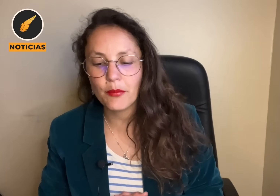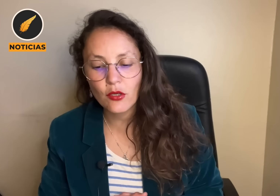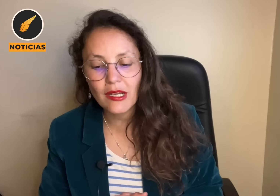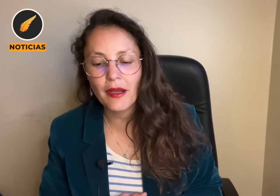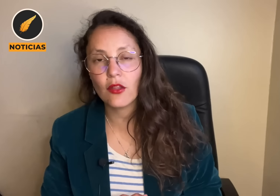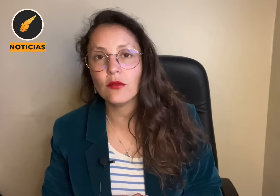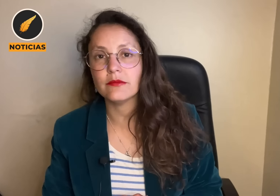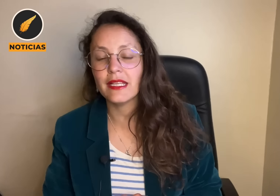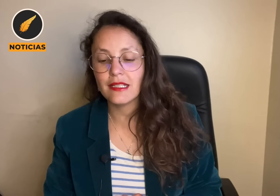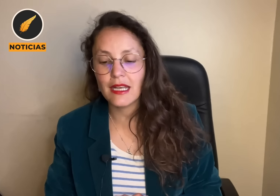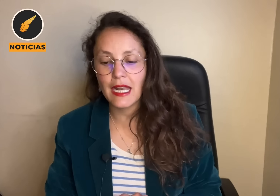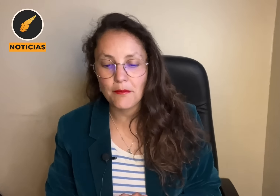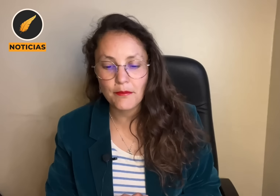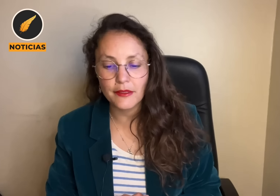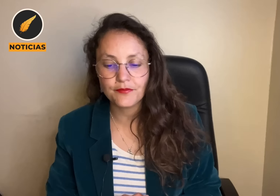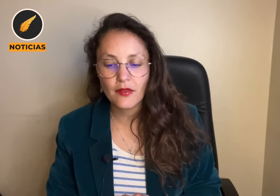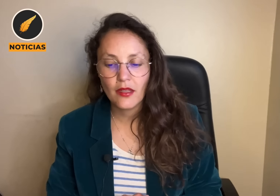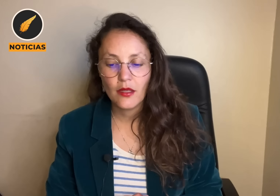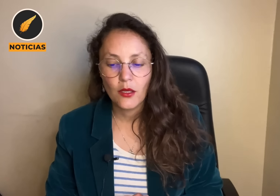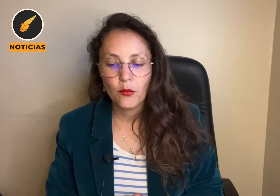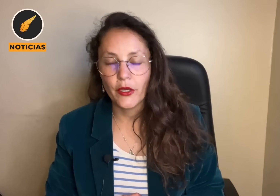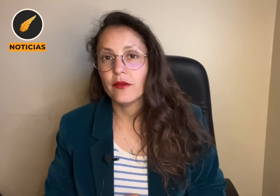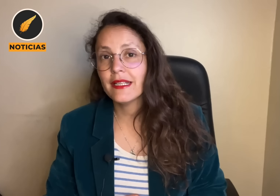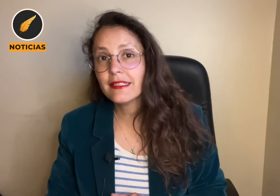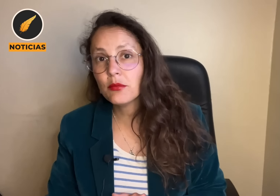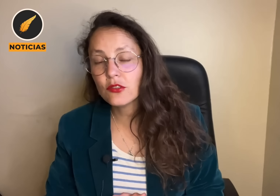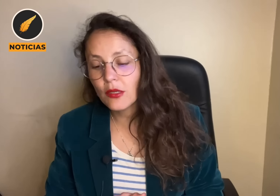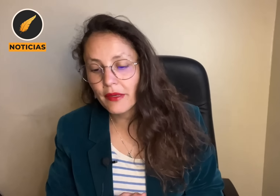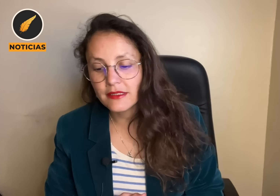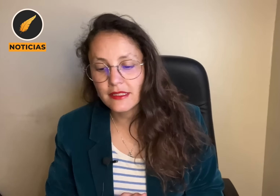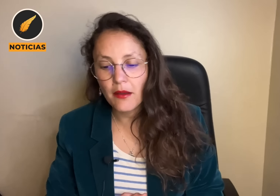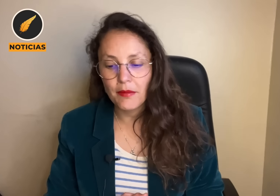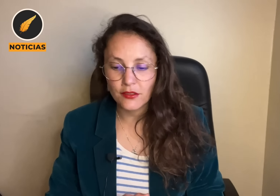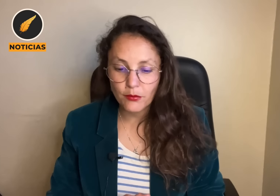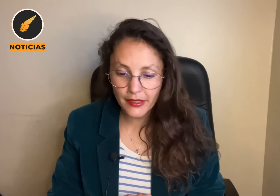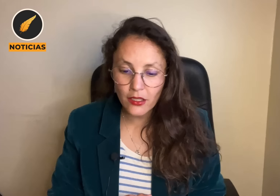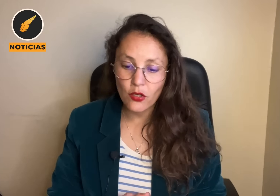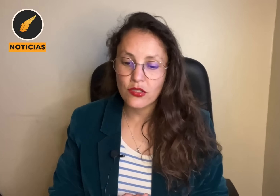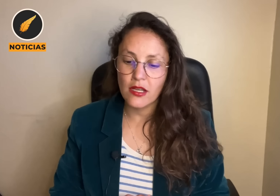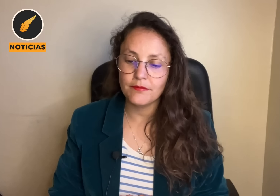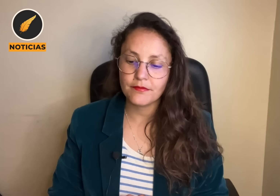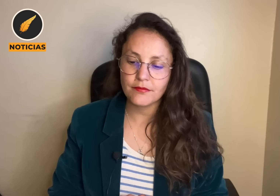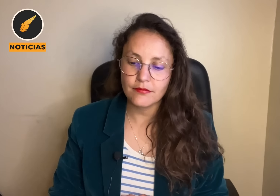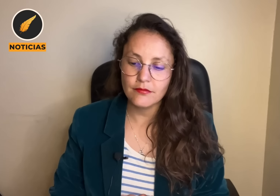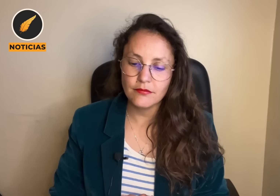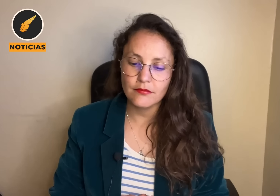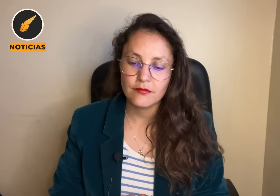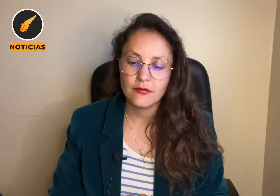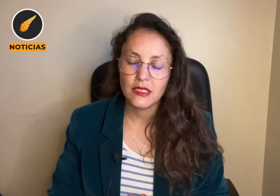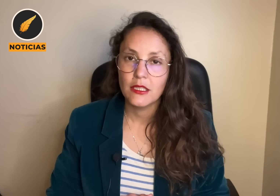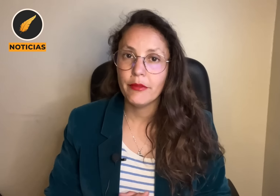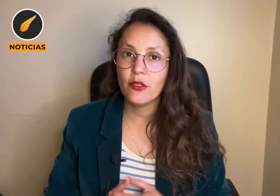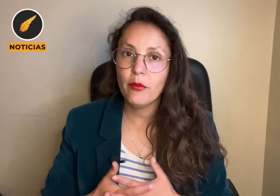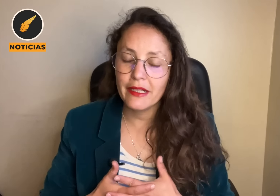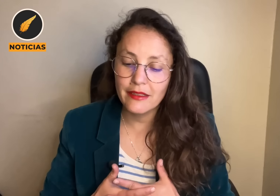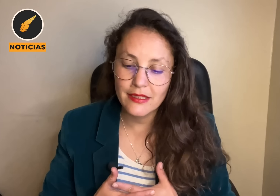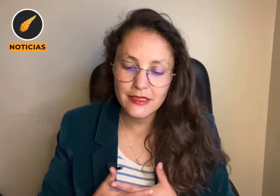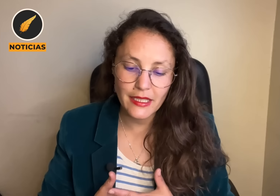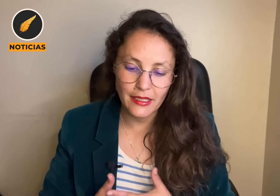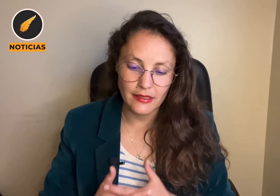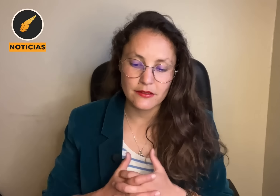tenía programado en Lampa. Bueno, en este punto de prensa pasaron varias cosas, pero lo